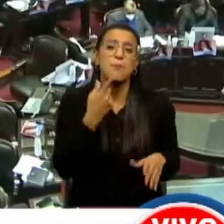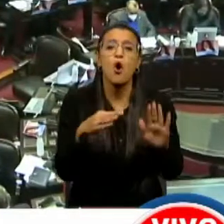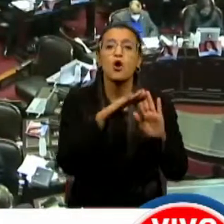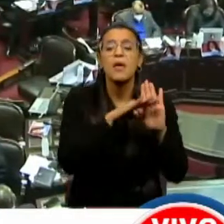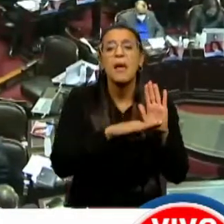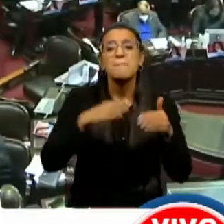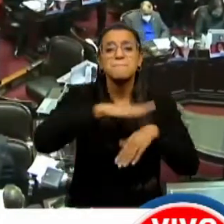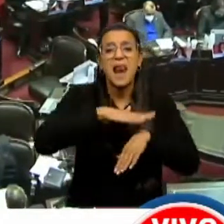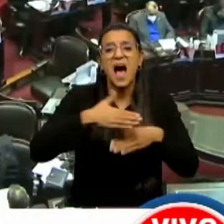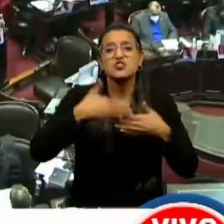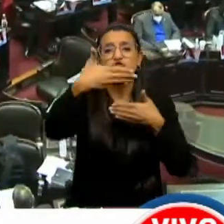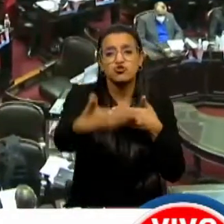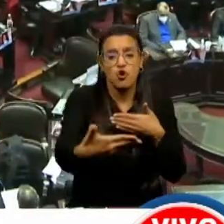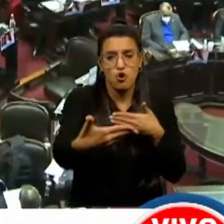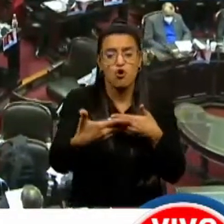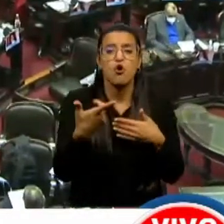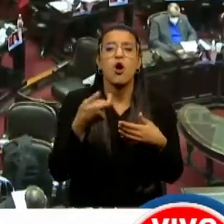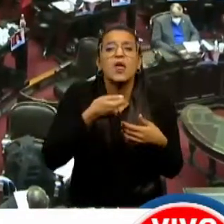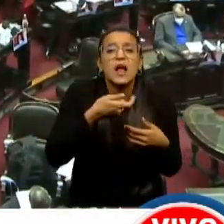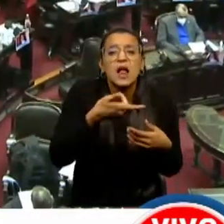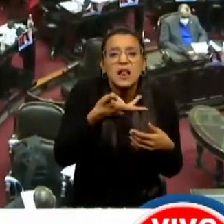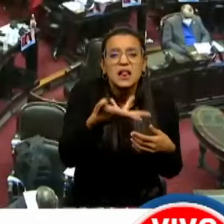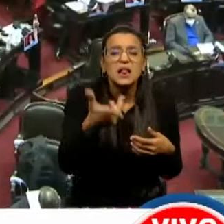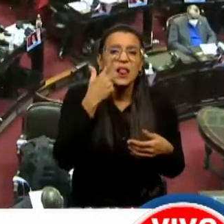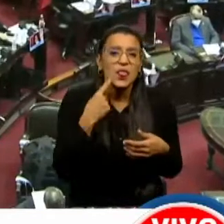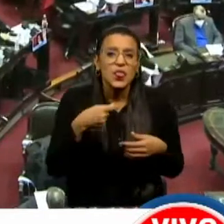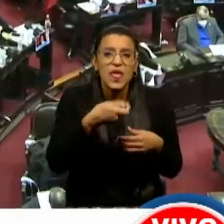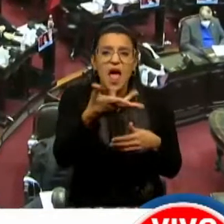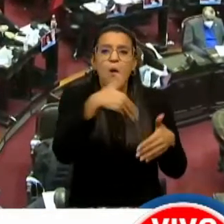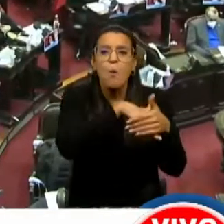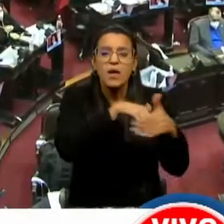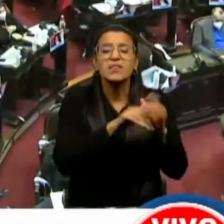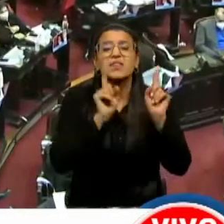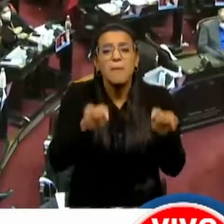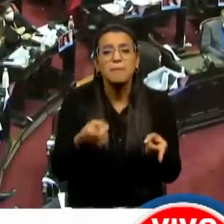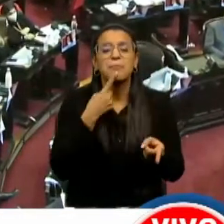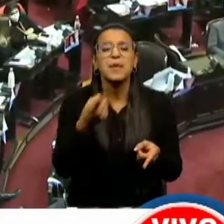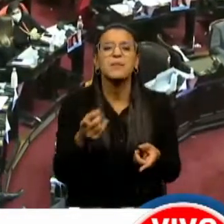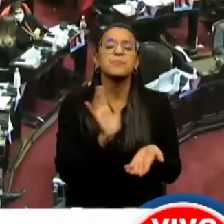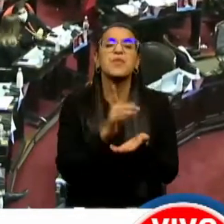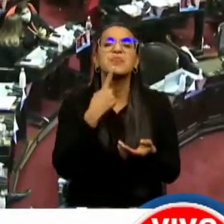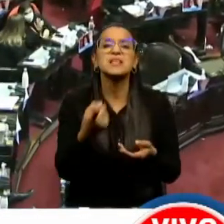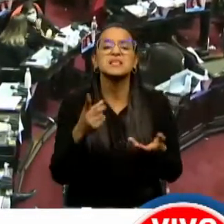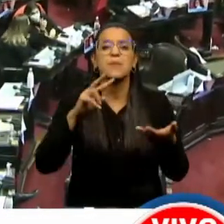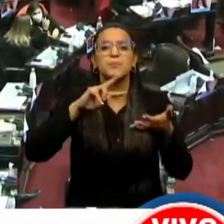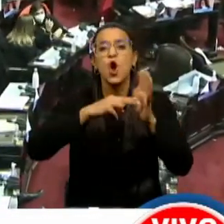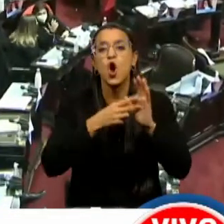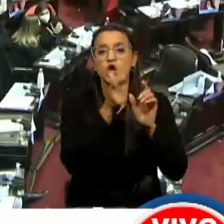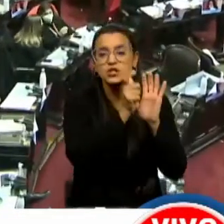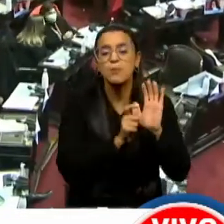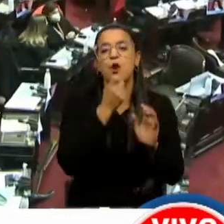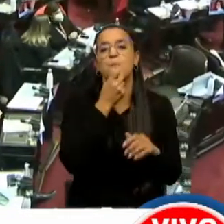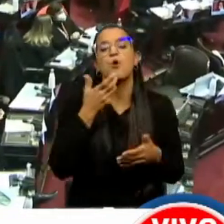establecimiento del plazo y contar los días de tenencia en las cuentas, sino que también al distinguir los conceptos según si uno